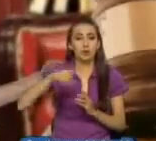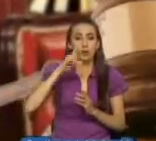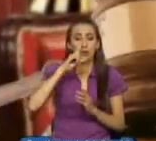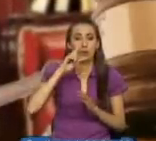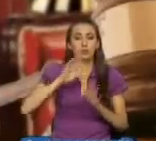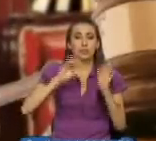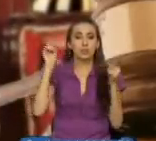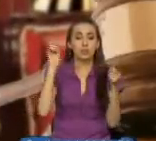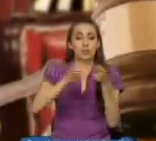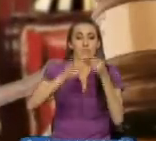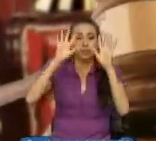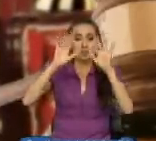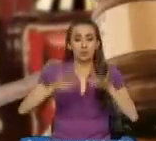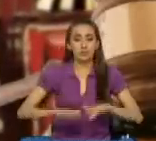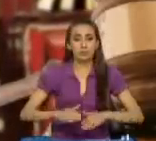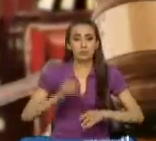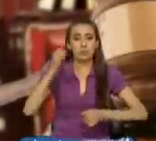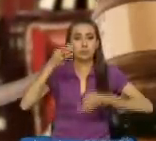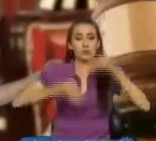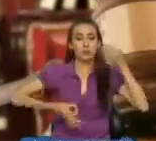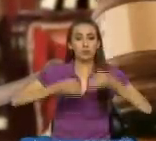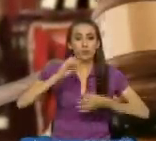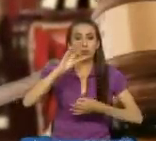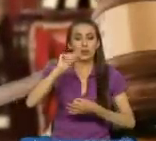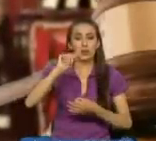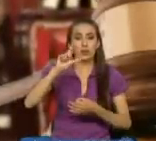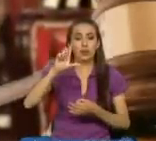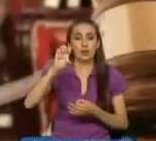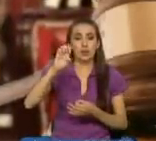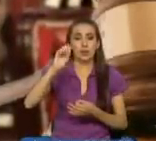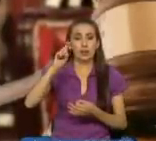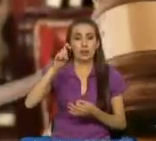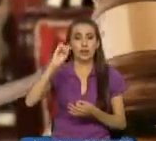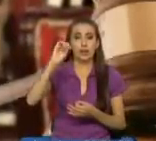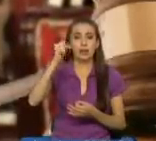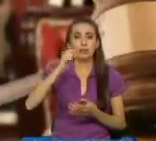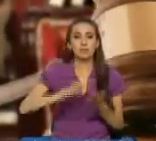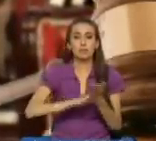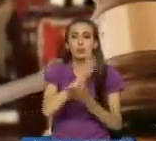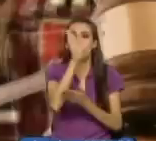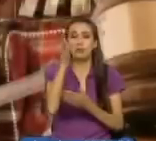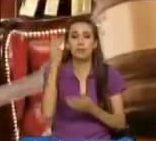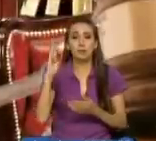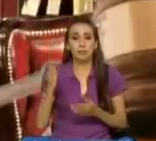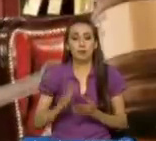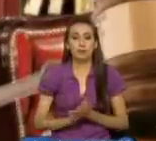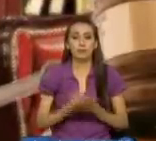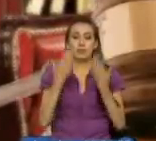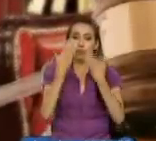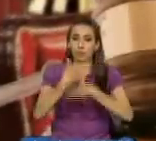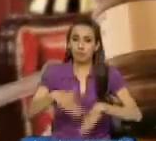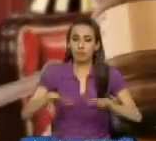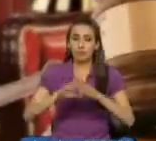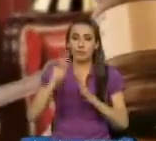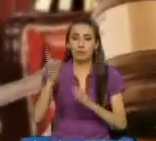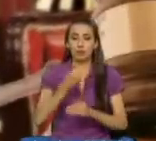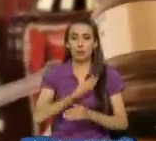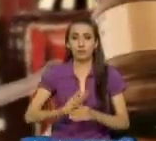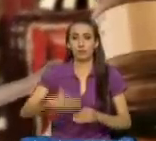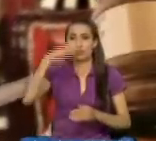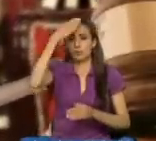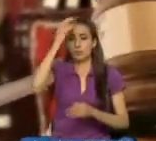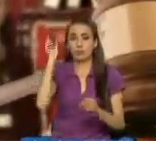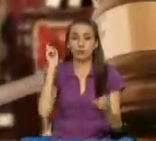secretario jurídico de la presidencia Alexis mera para conocer detalles del viaje que efectuó a Brasil finalmente el vicepresidente Jorge